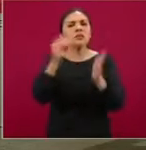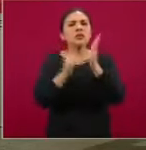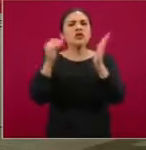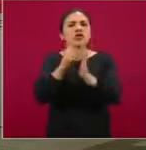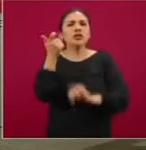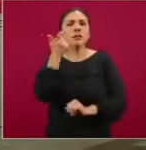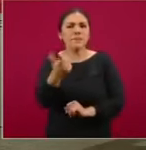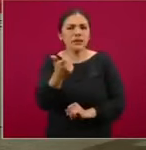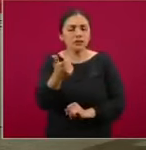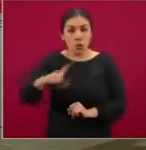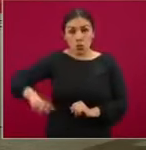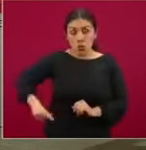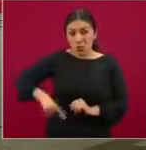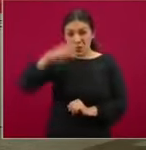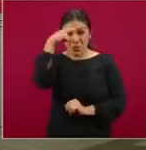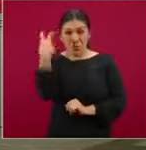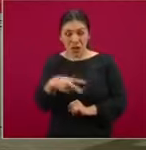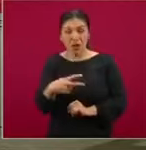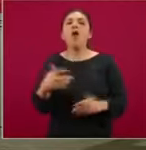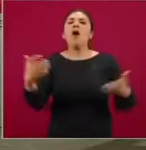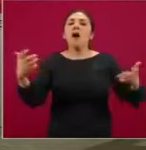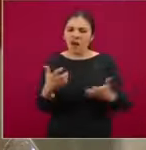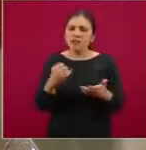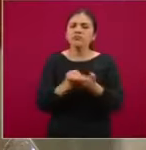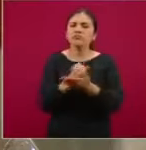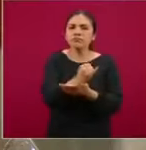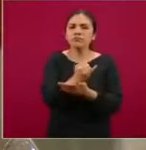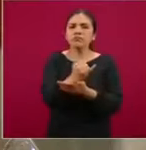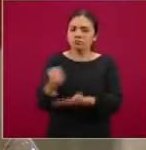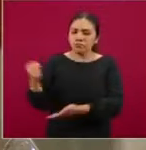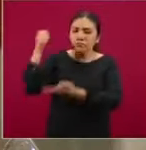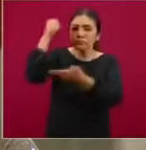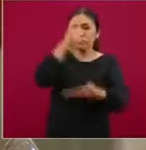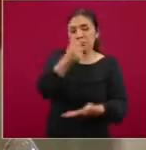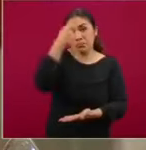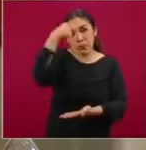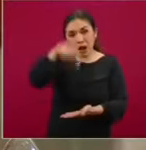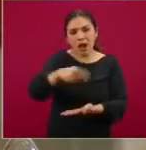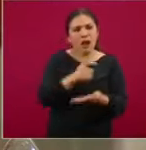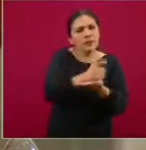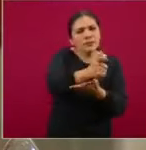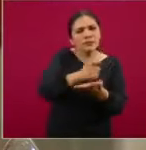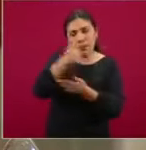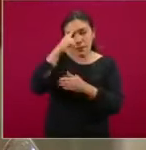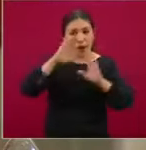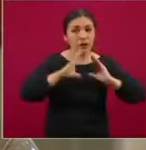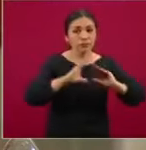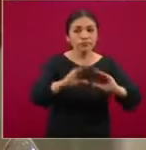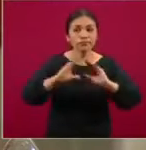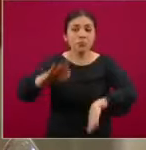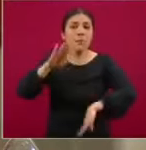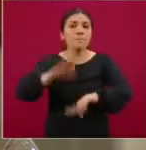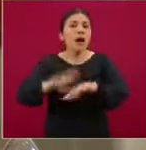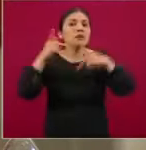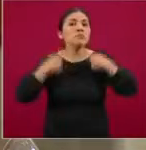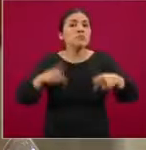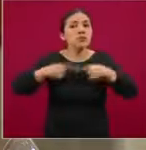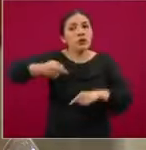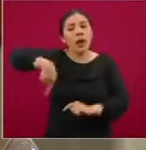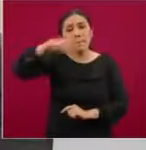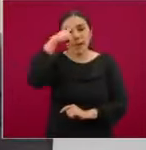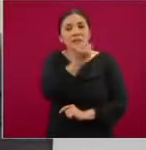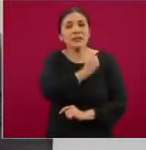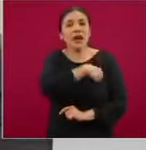de pesos que el Gobierno de México está destinando e invirtiendo en la formación de recursos humanos en